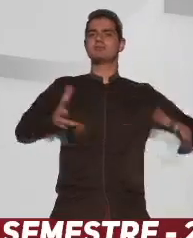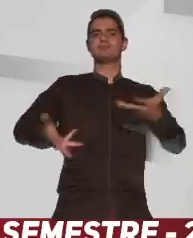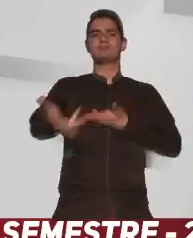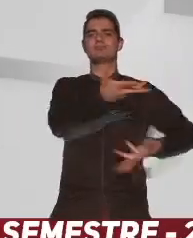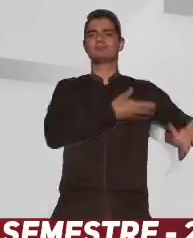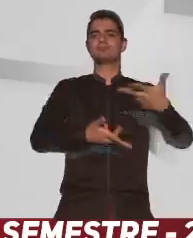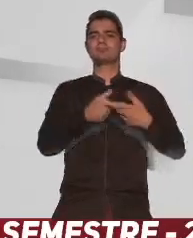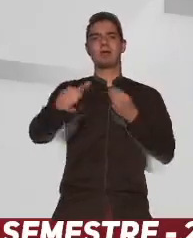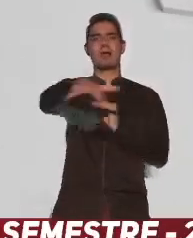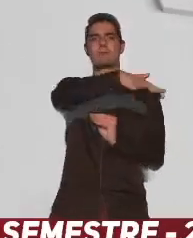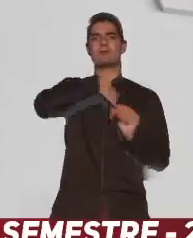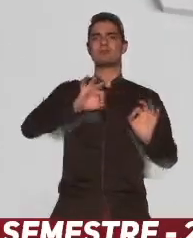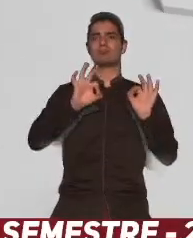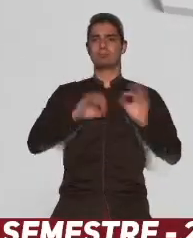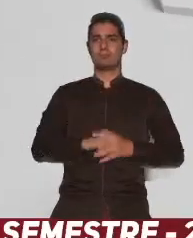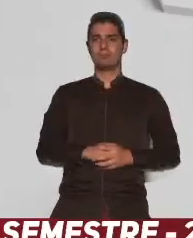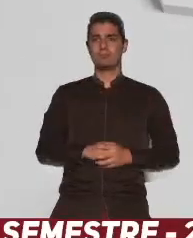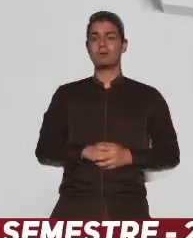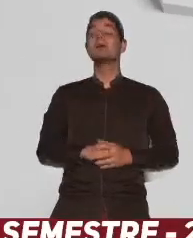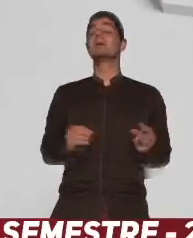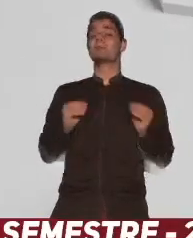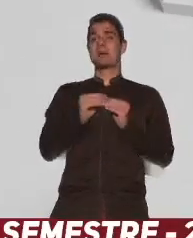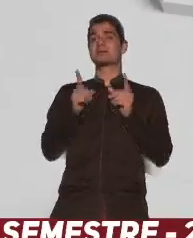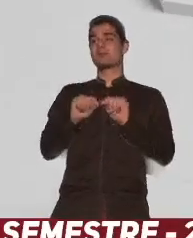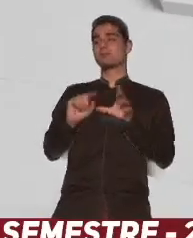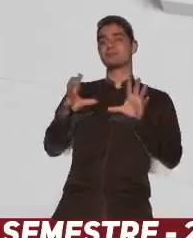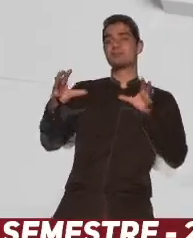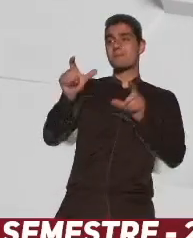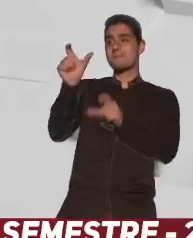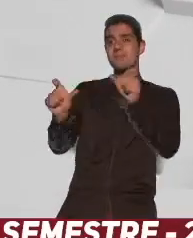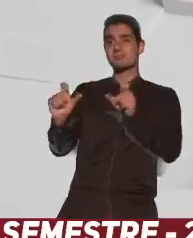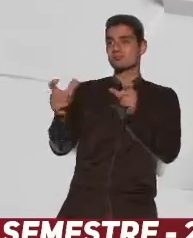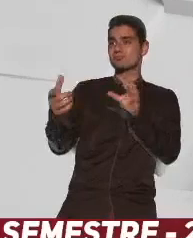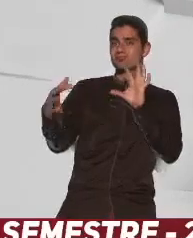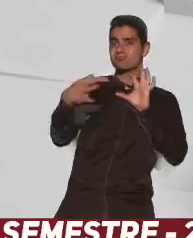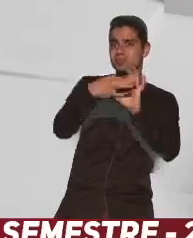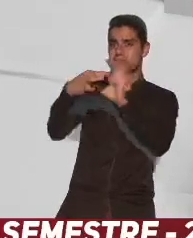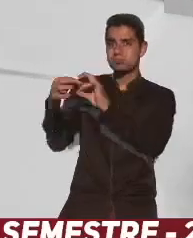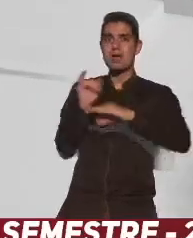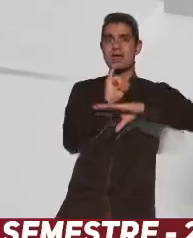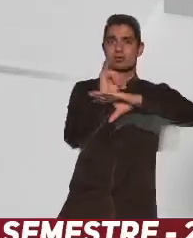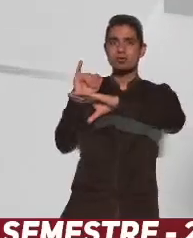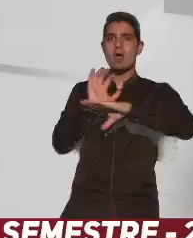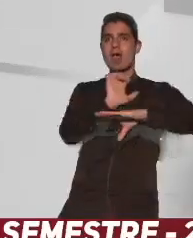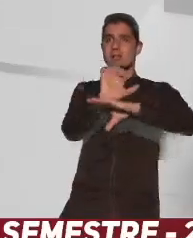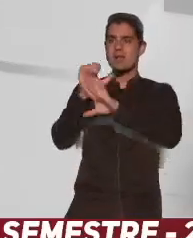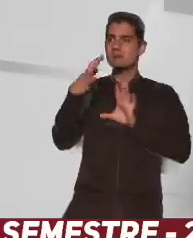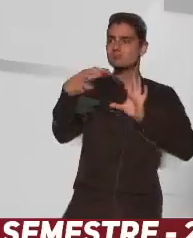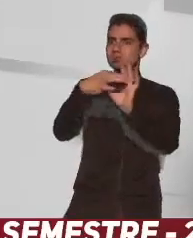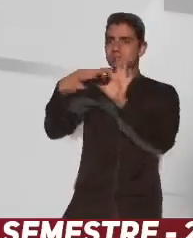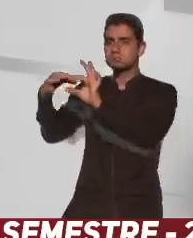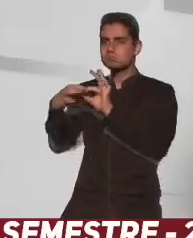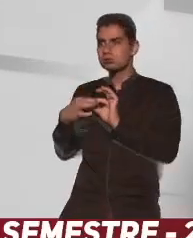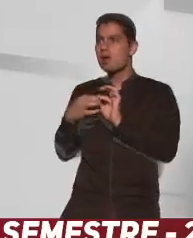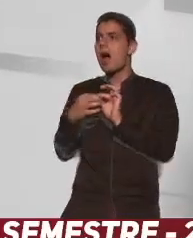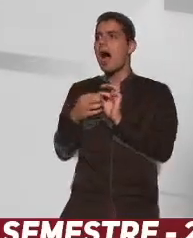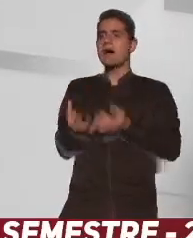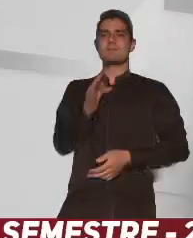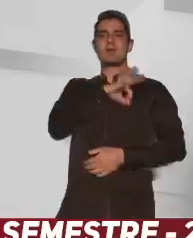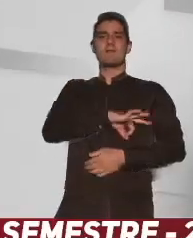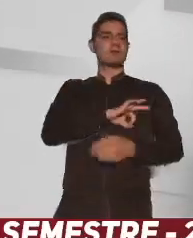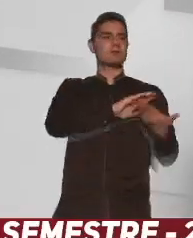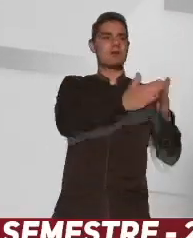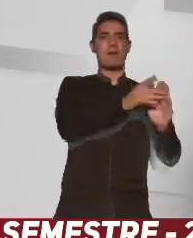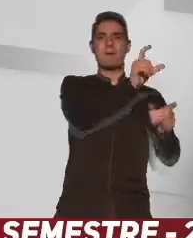Unificada, logrando obtener beneficios significativos para la educación y economía en beneficio de la población civil más